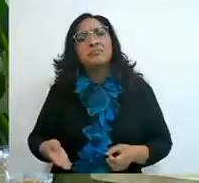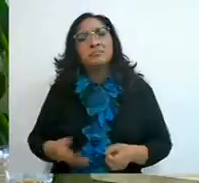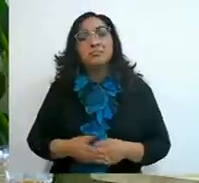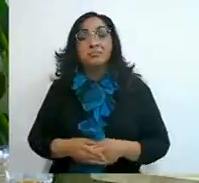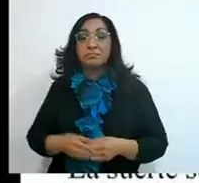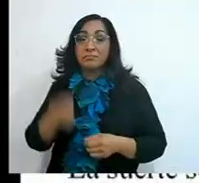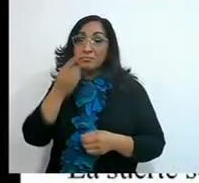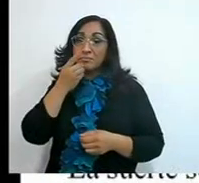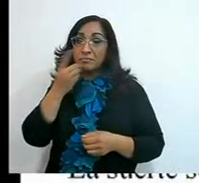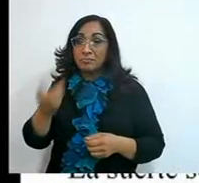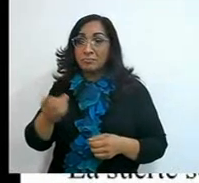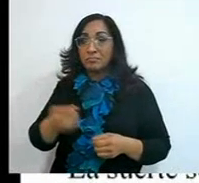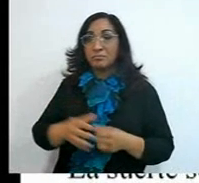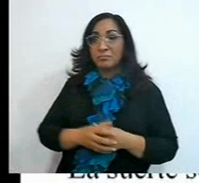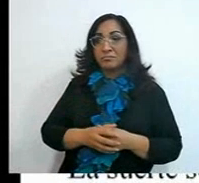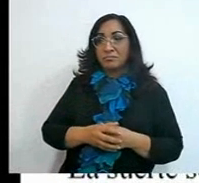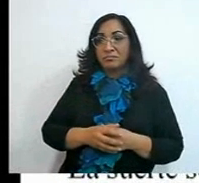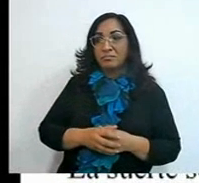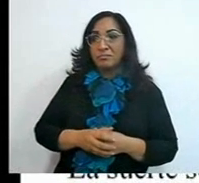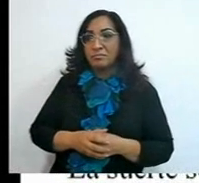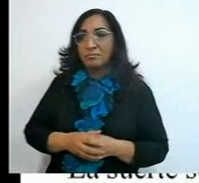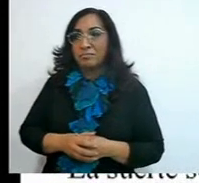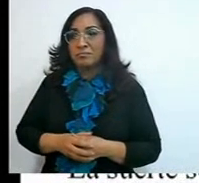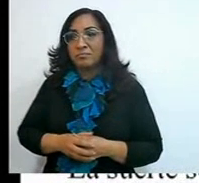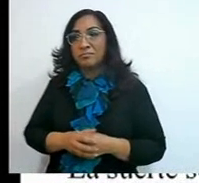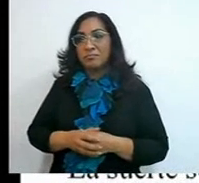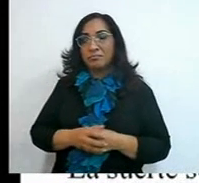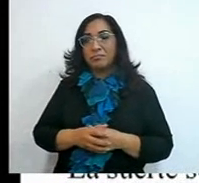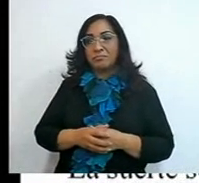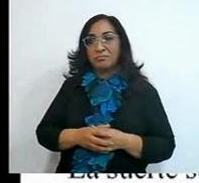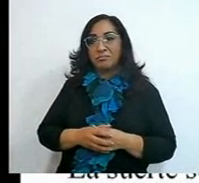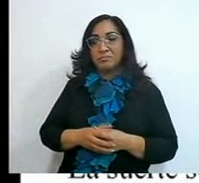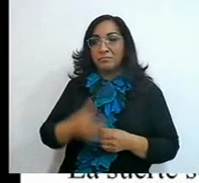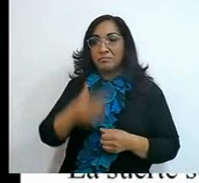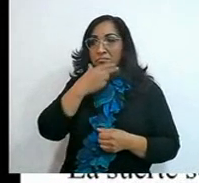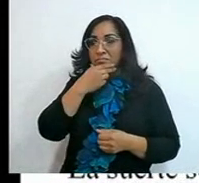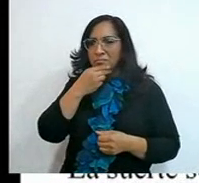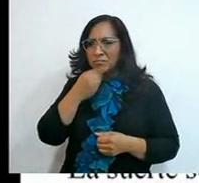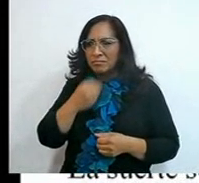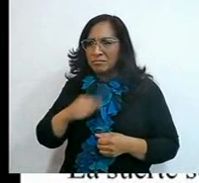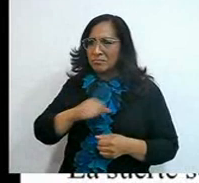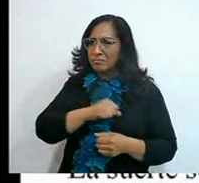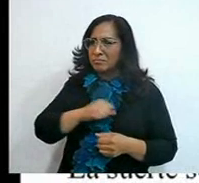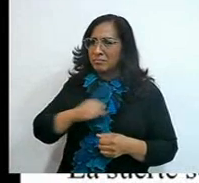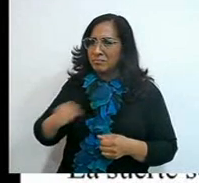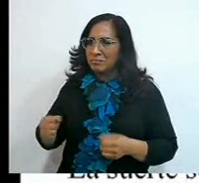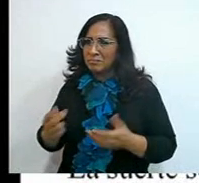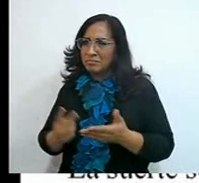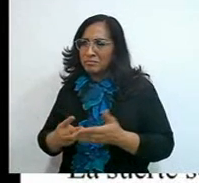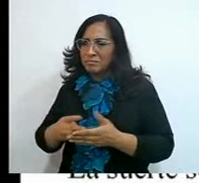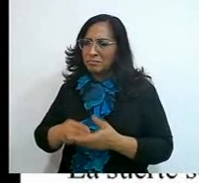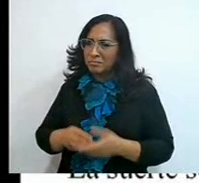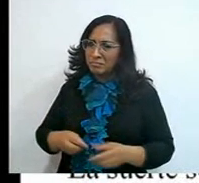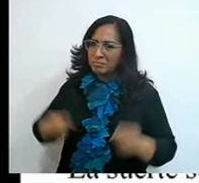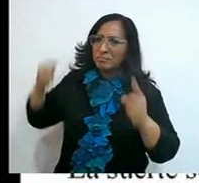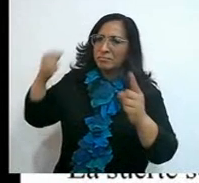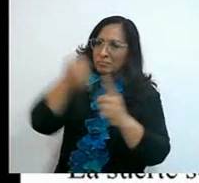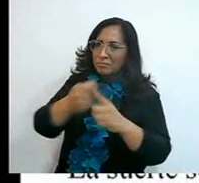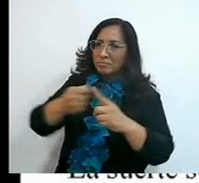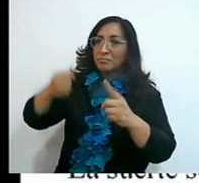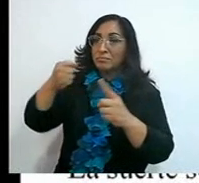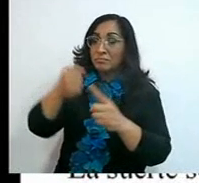Por favor. Dice el Proverbio 16:28. El hombre perverso levanta